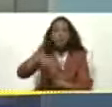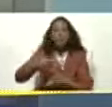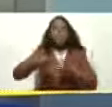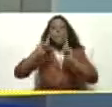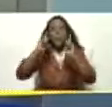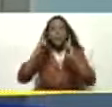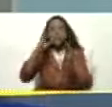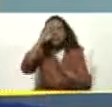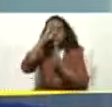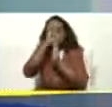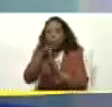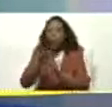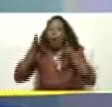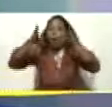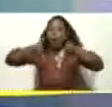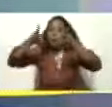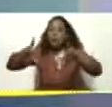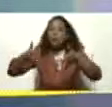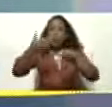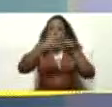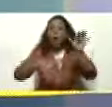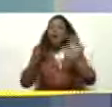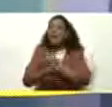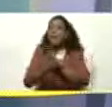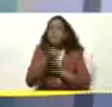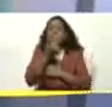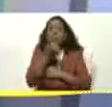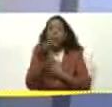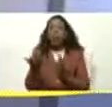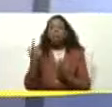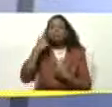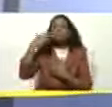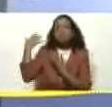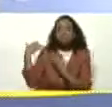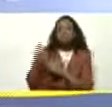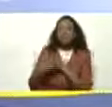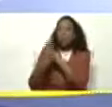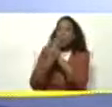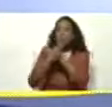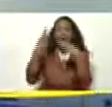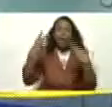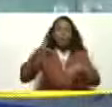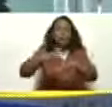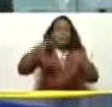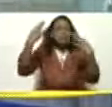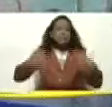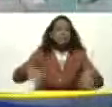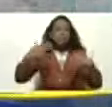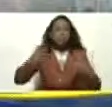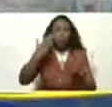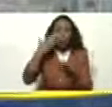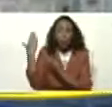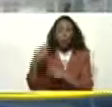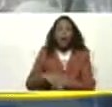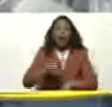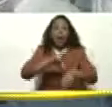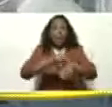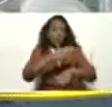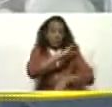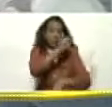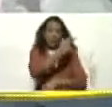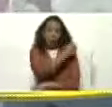permitió también la orientación al respecto fíjese Esta es la parte de cuidados intensivos presidente aquí está la presidenta y salud la doora John